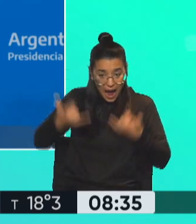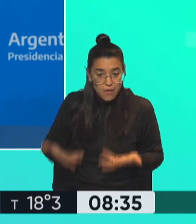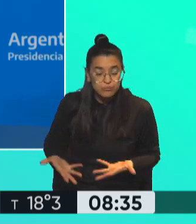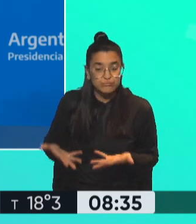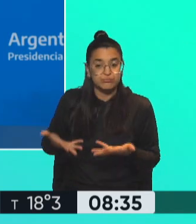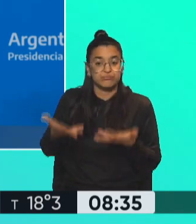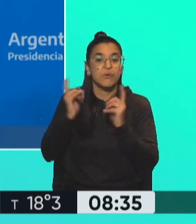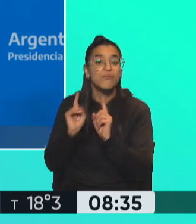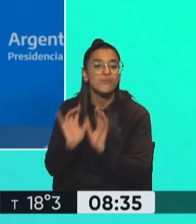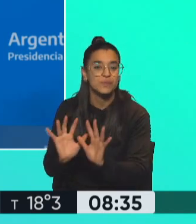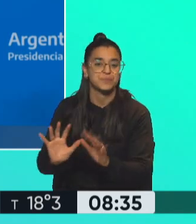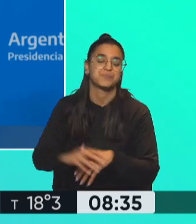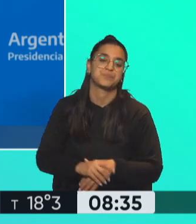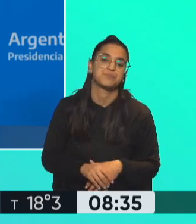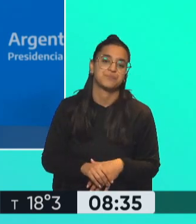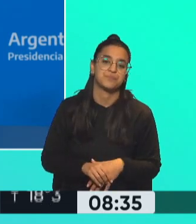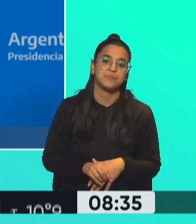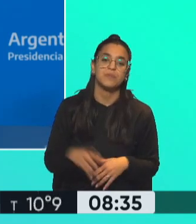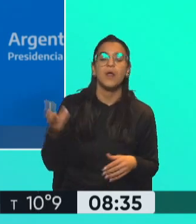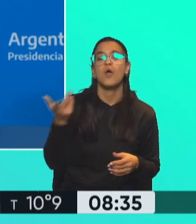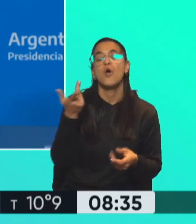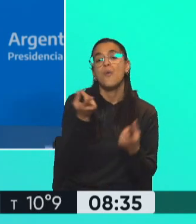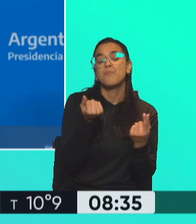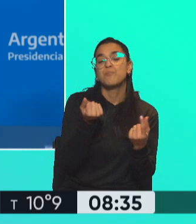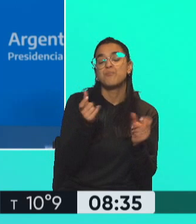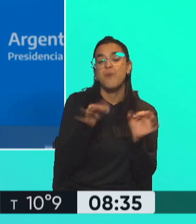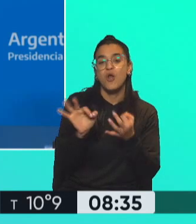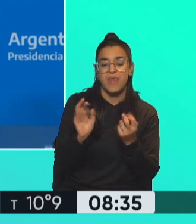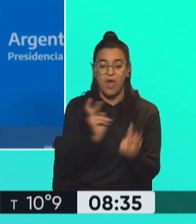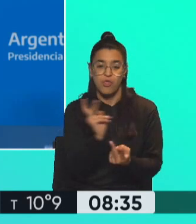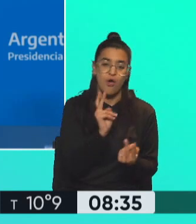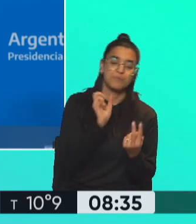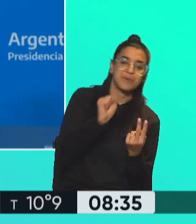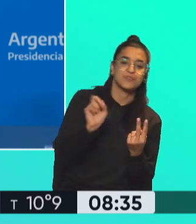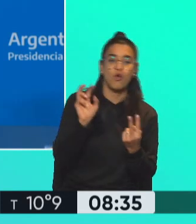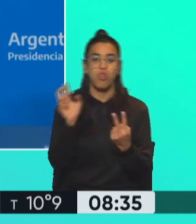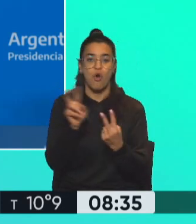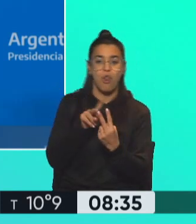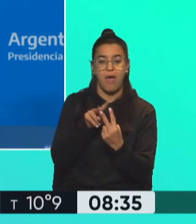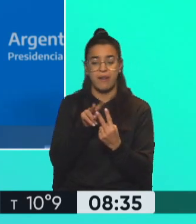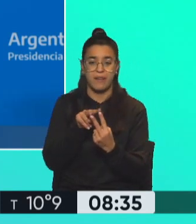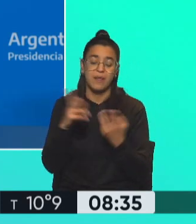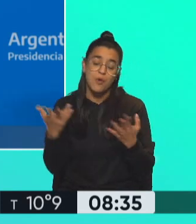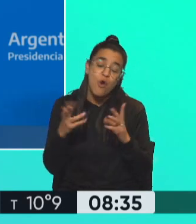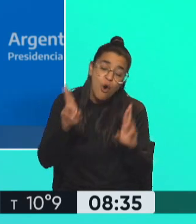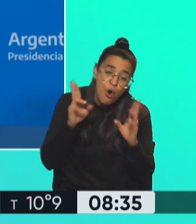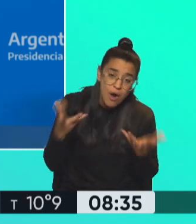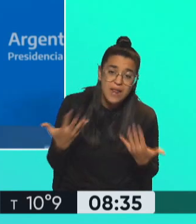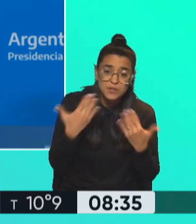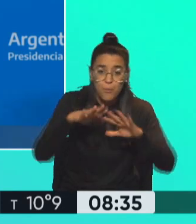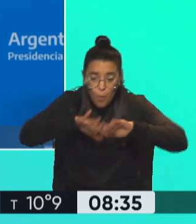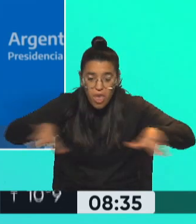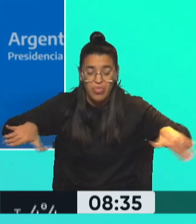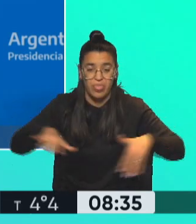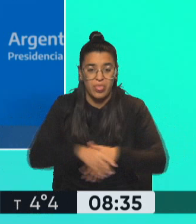sustentable, ¿no es cierto? Bueno, pero el bimonetarismo es tan difícil de arrancar, ¿no? De la conciencia popular, pero bueno, ojalá se pueda, ¿no? Sí,